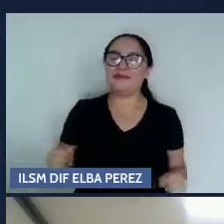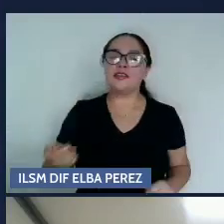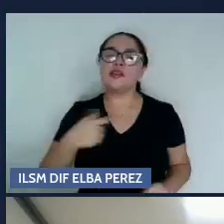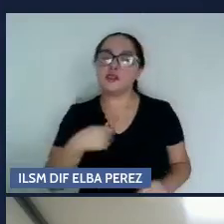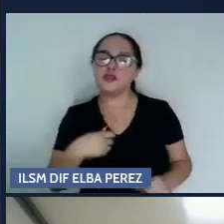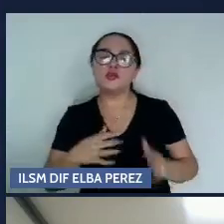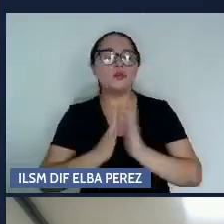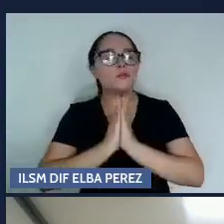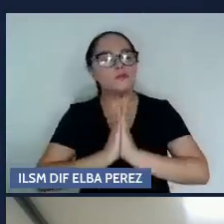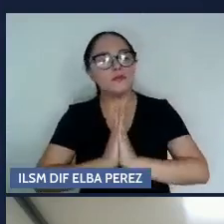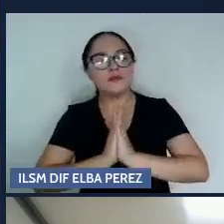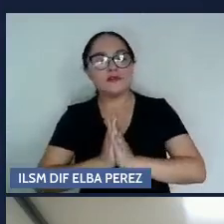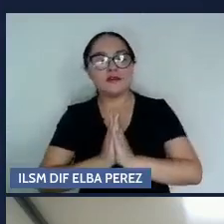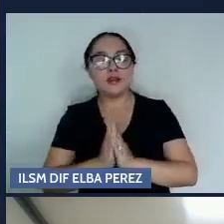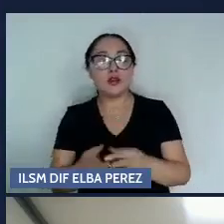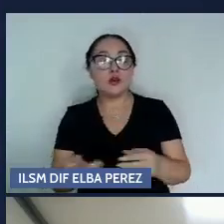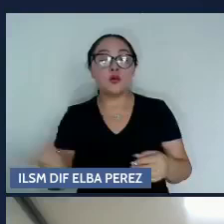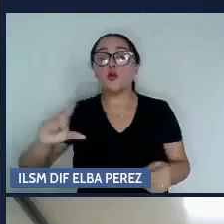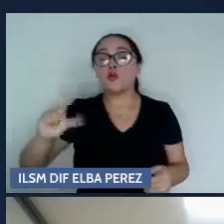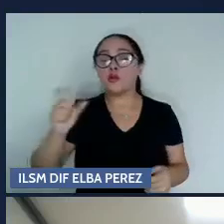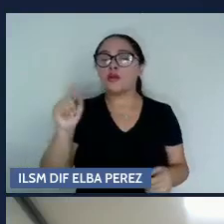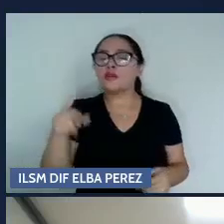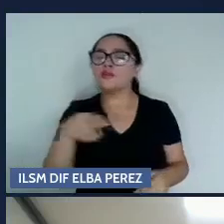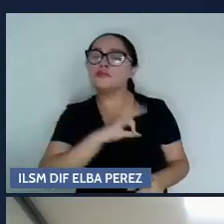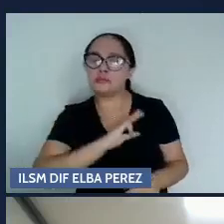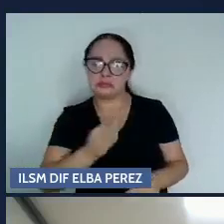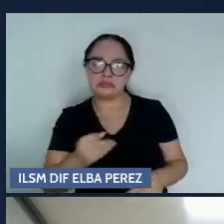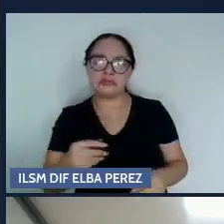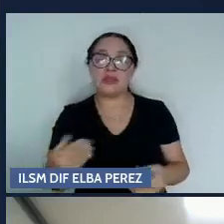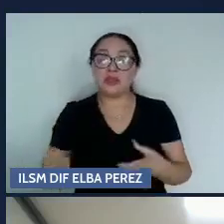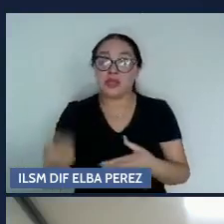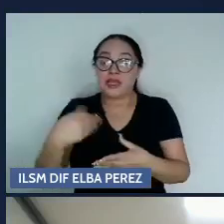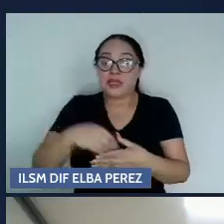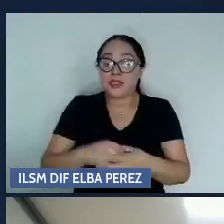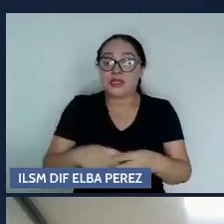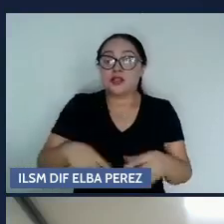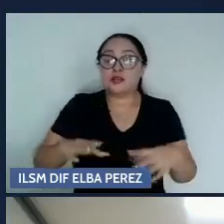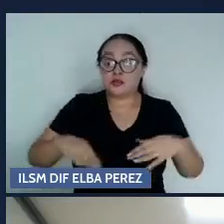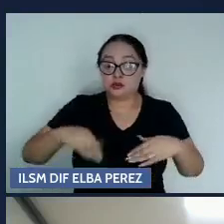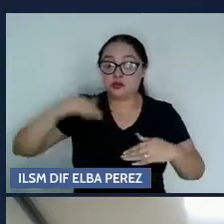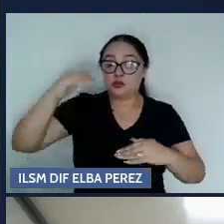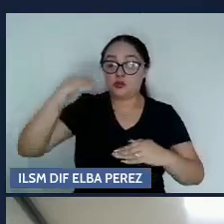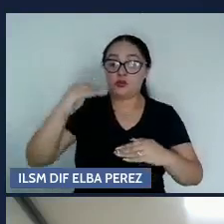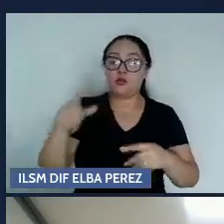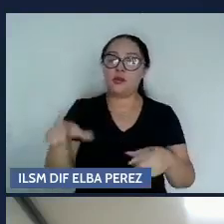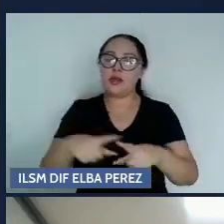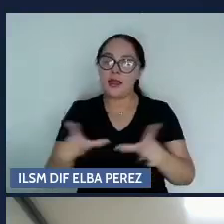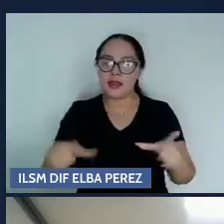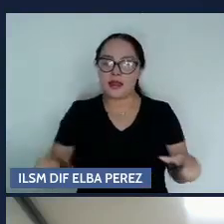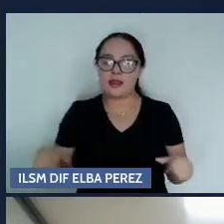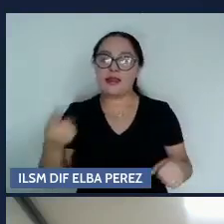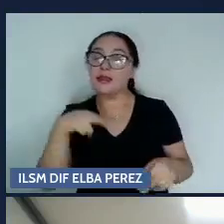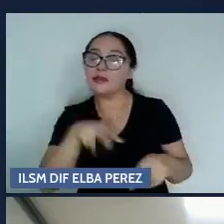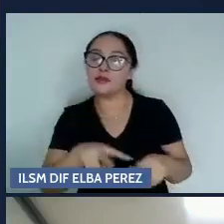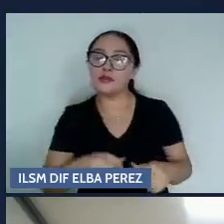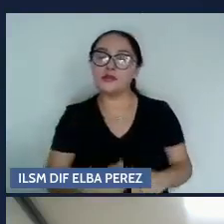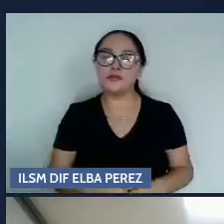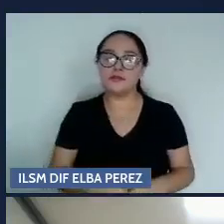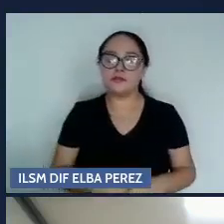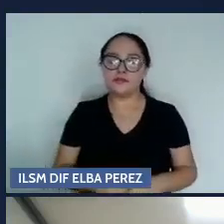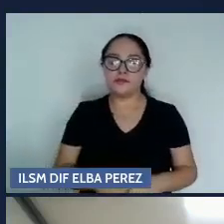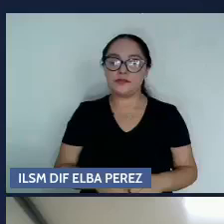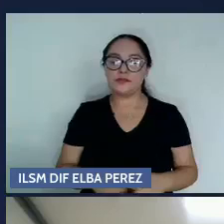ingresen a la página de la FICEL y descarguen la Ley General en materia de delitos electorales. Es